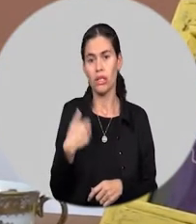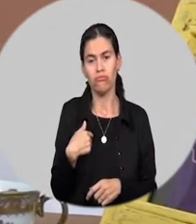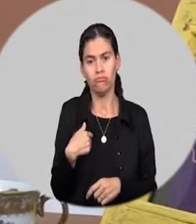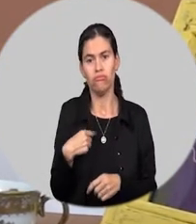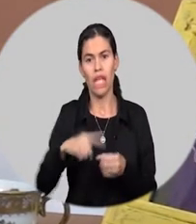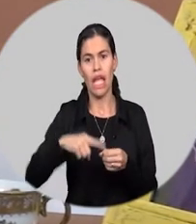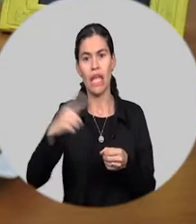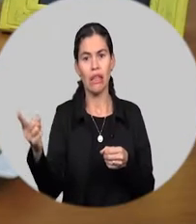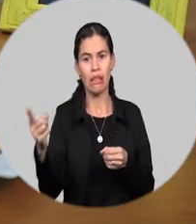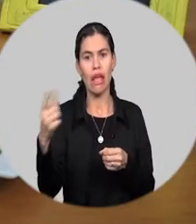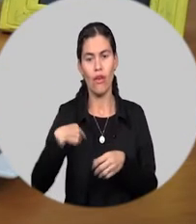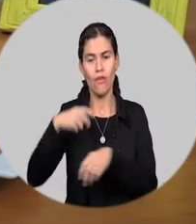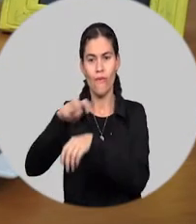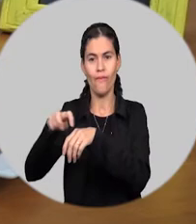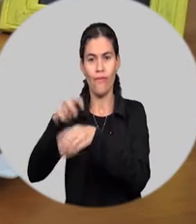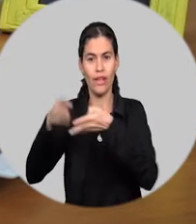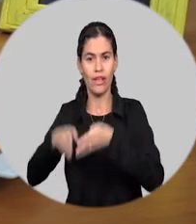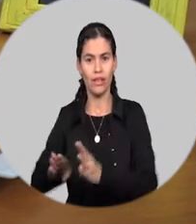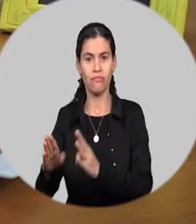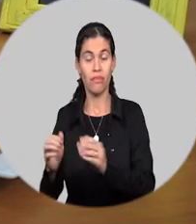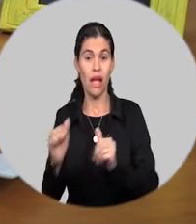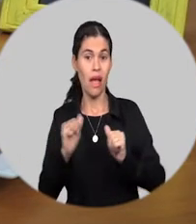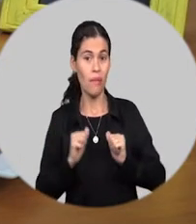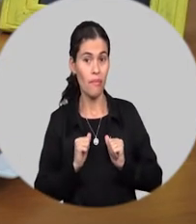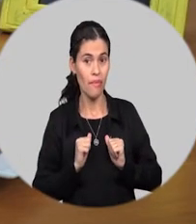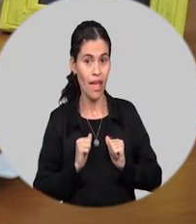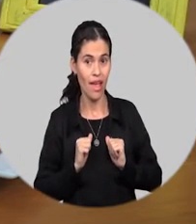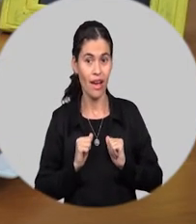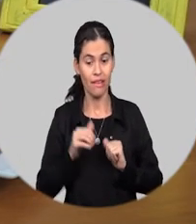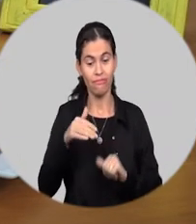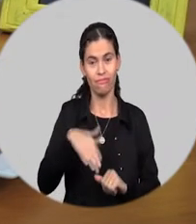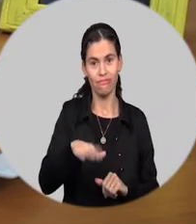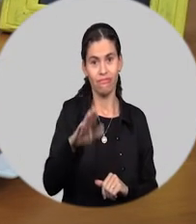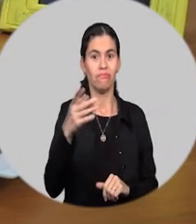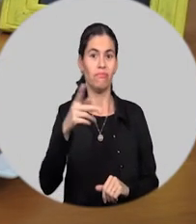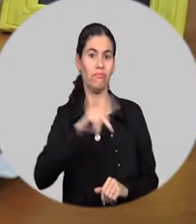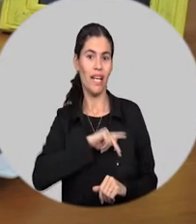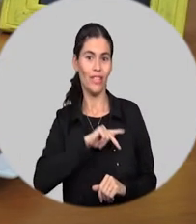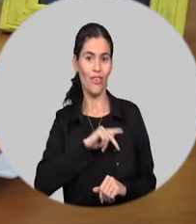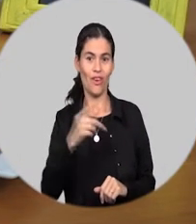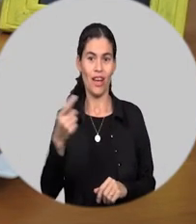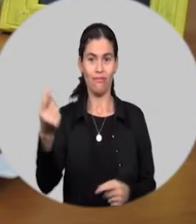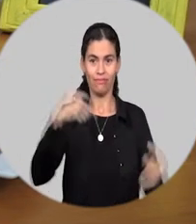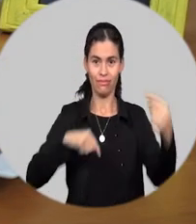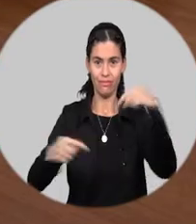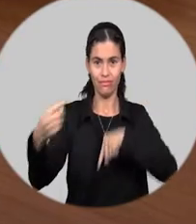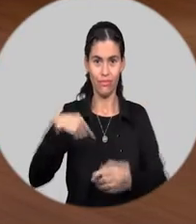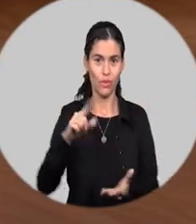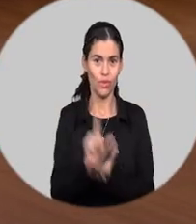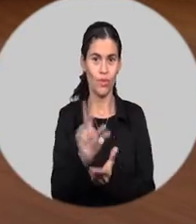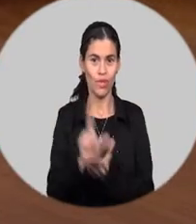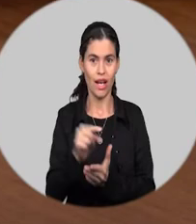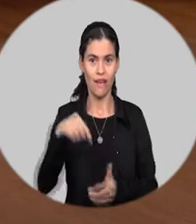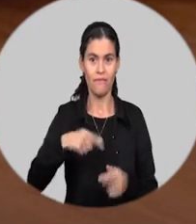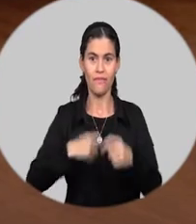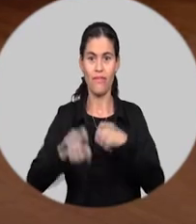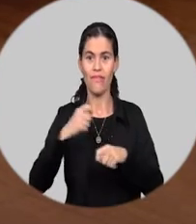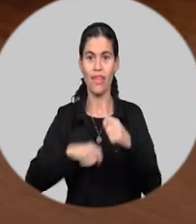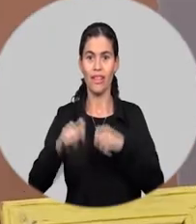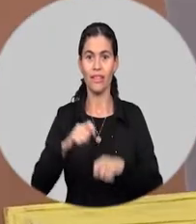del interior, y les esperamos próximamente a las personas en mi local.